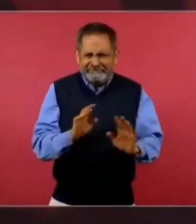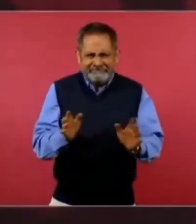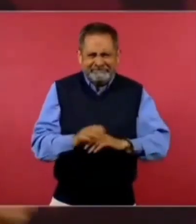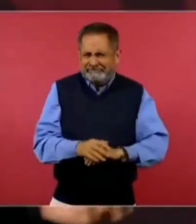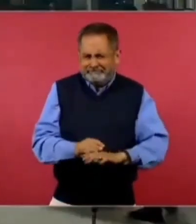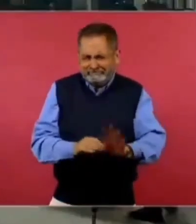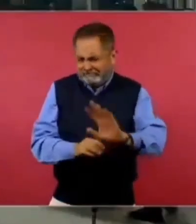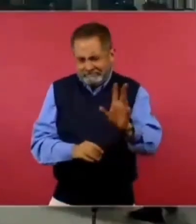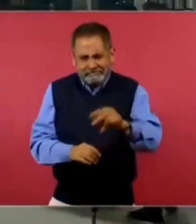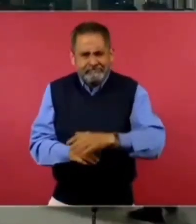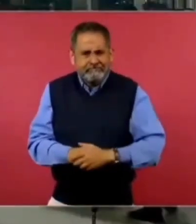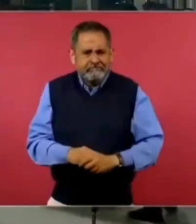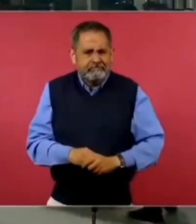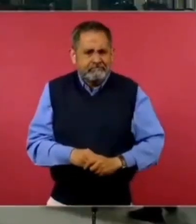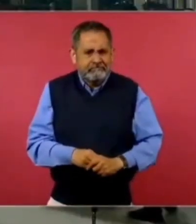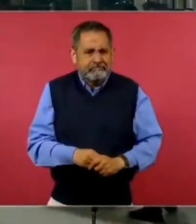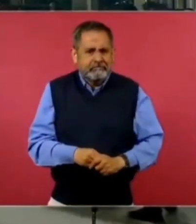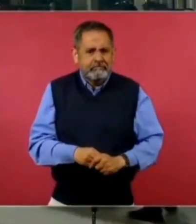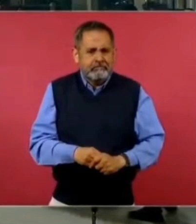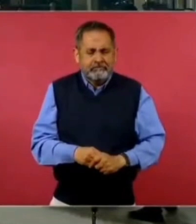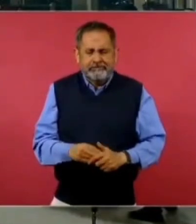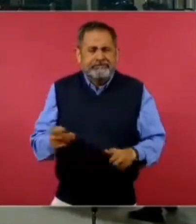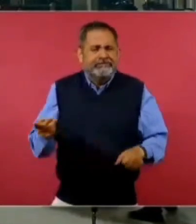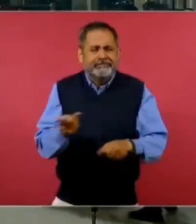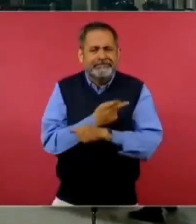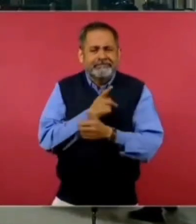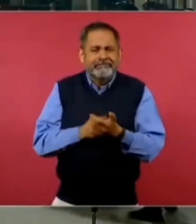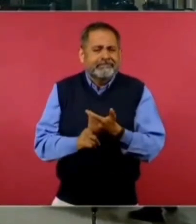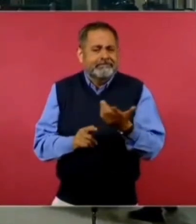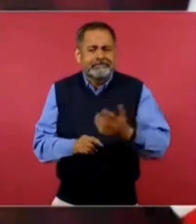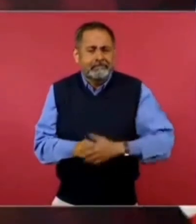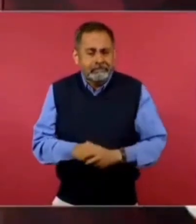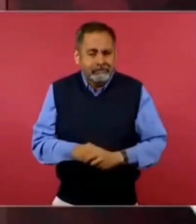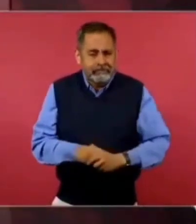ver, ¿qué pasa si